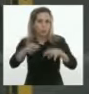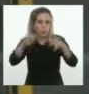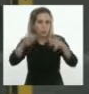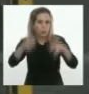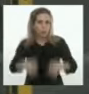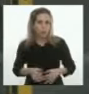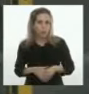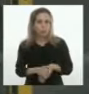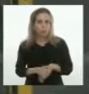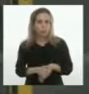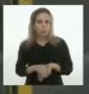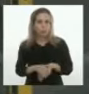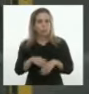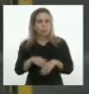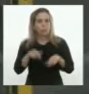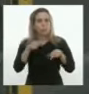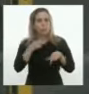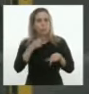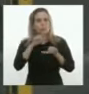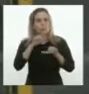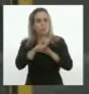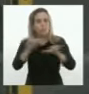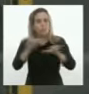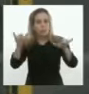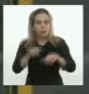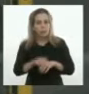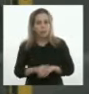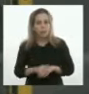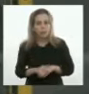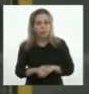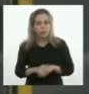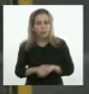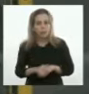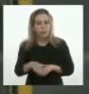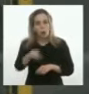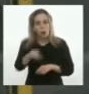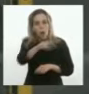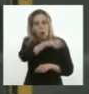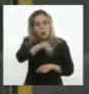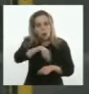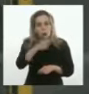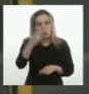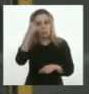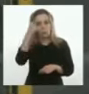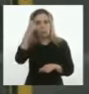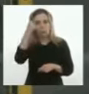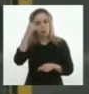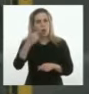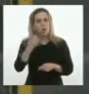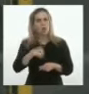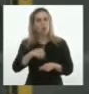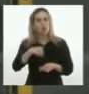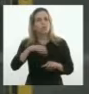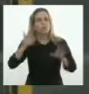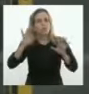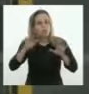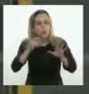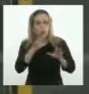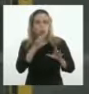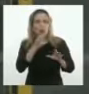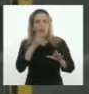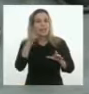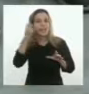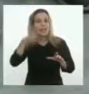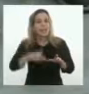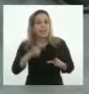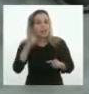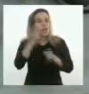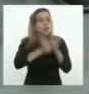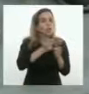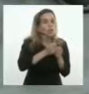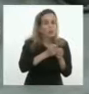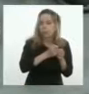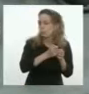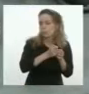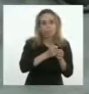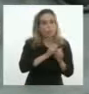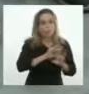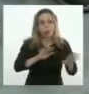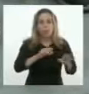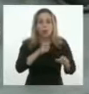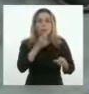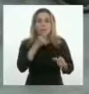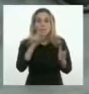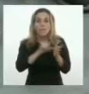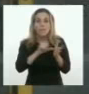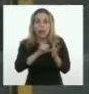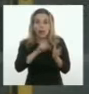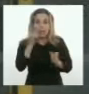venimos a decirles que nosotros no creemos en un país sin un dios sin industria que un país sin industria